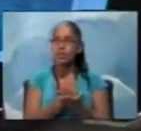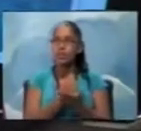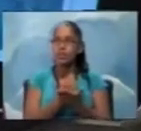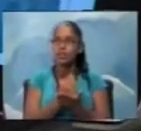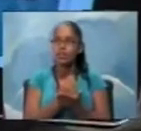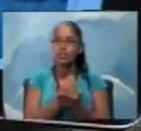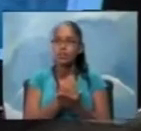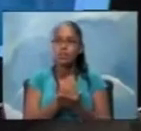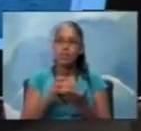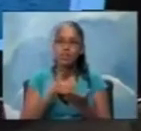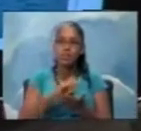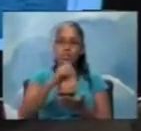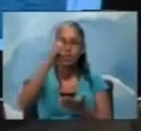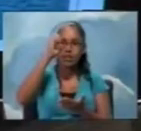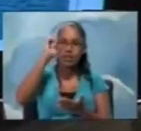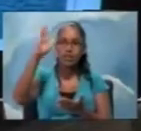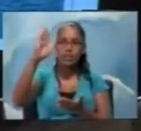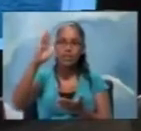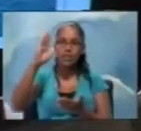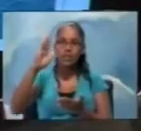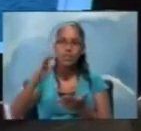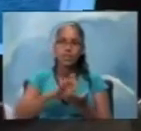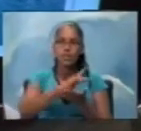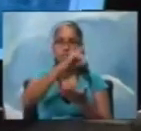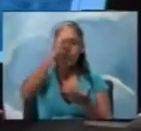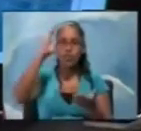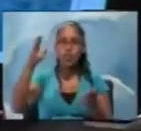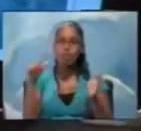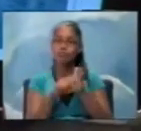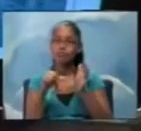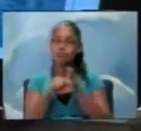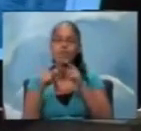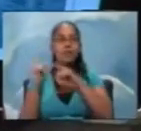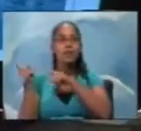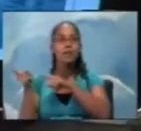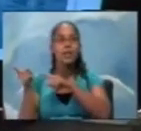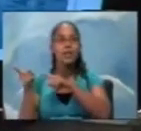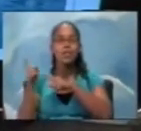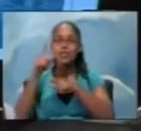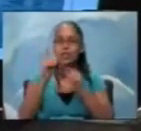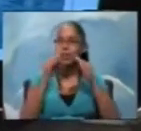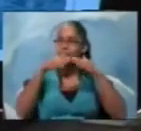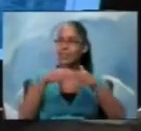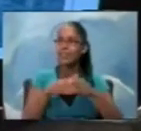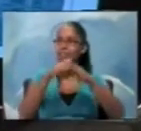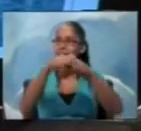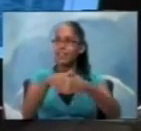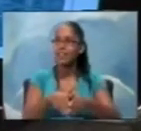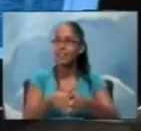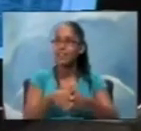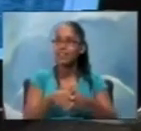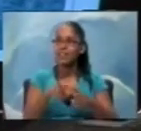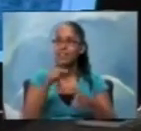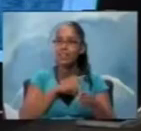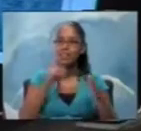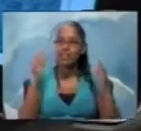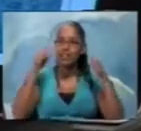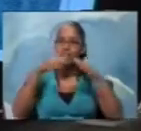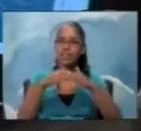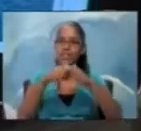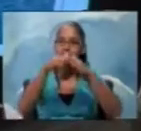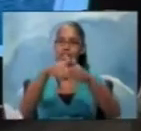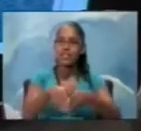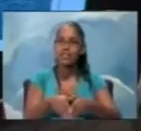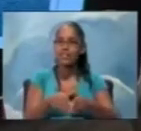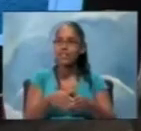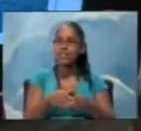¿Dónde está el barco? ¿Dónde está el barco? ¿Dónde está el barco? No veo el barco, ¿A dónde está el barco? ¿A dónde está el barco?